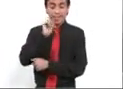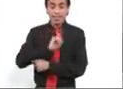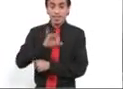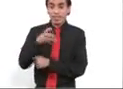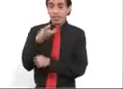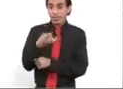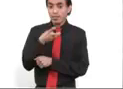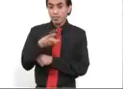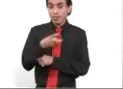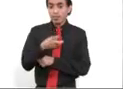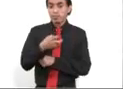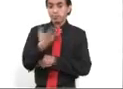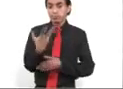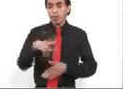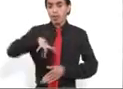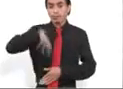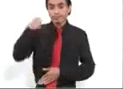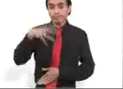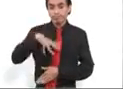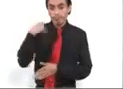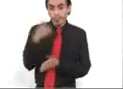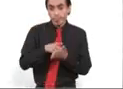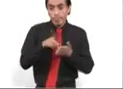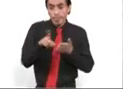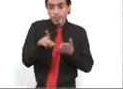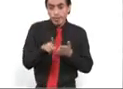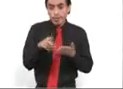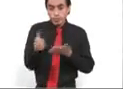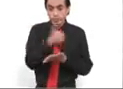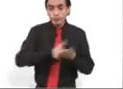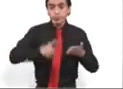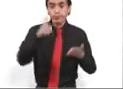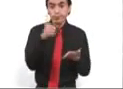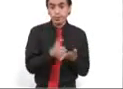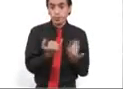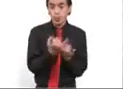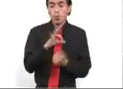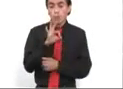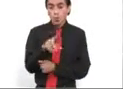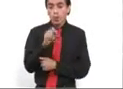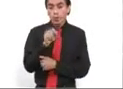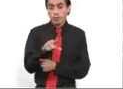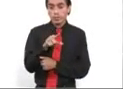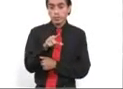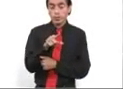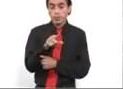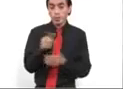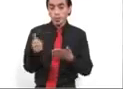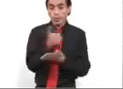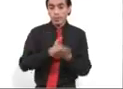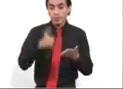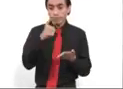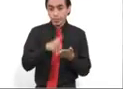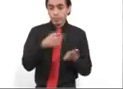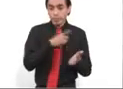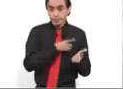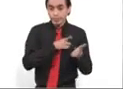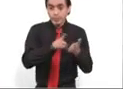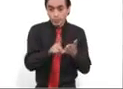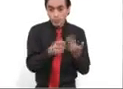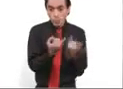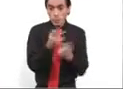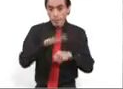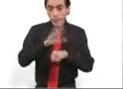luchar por el derecho a la ciudad, por construir grandes derechos en nuestra ciudad y en particular en Iztapalapa,